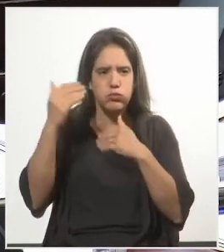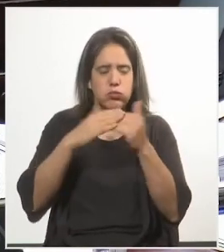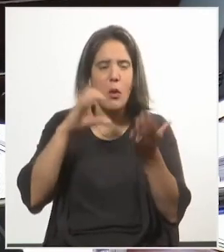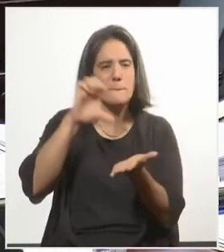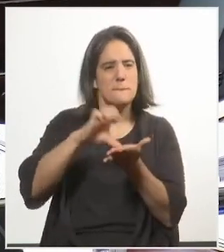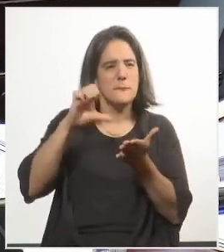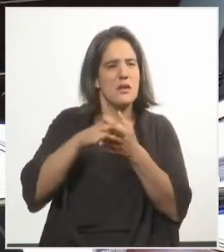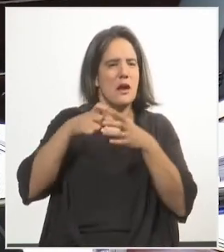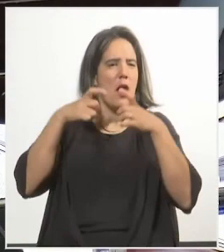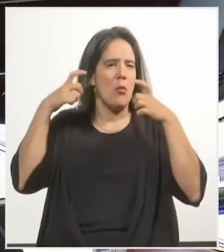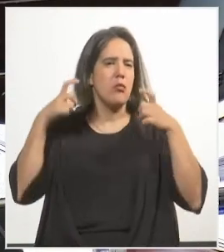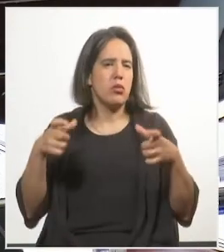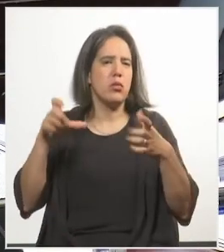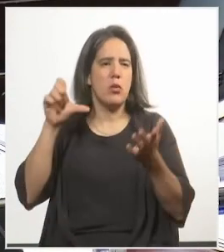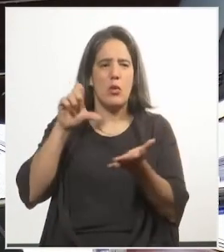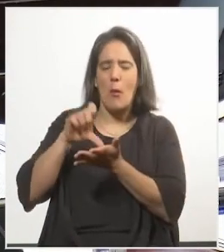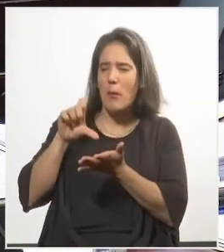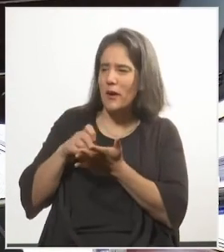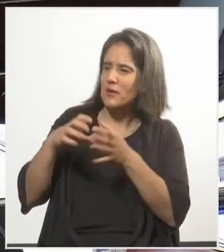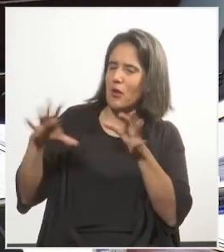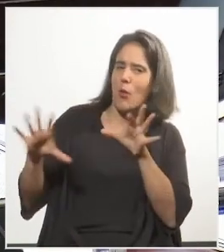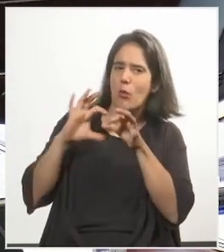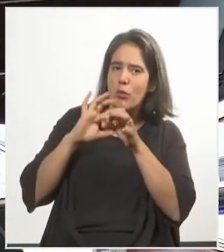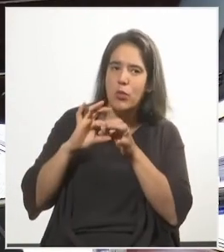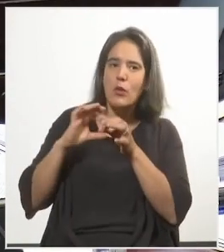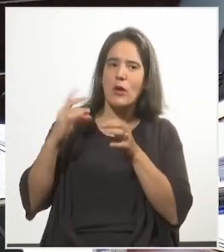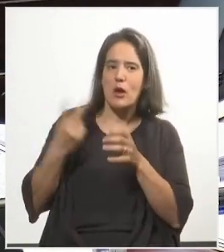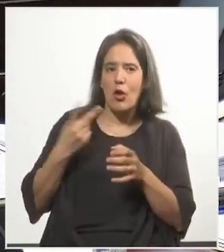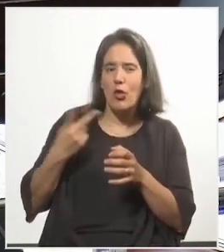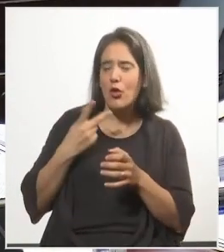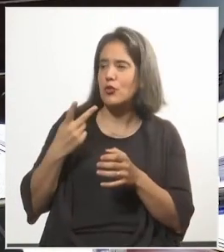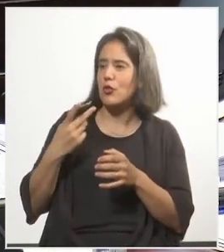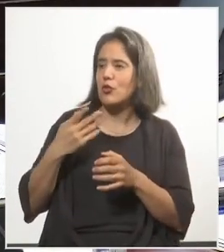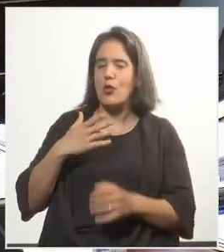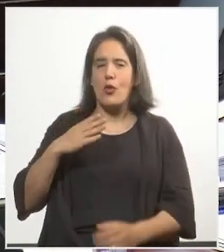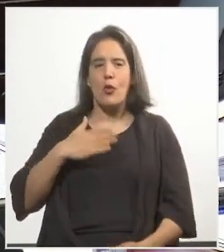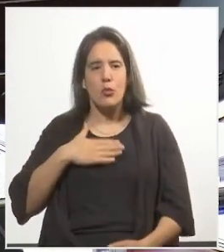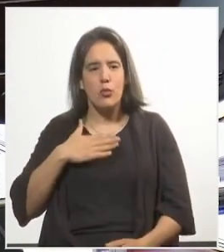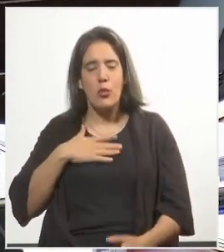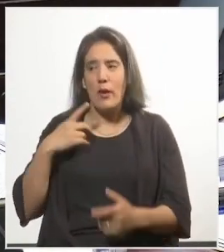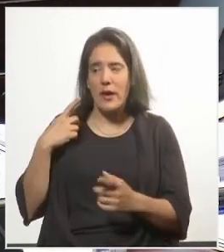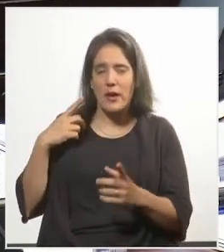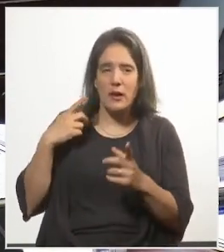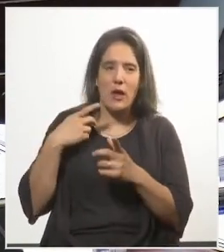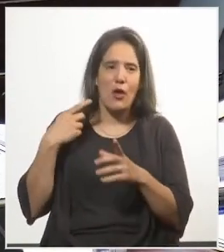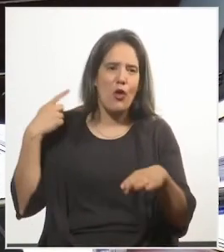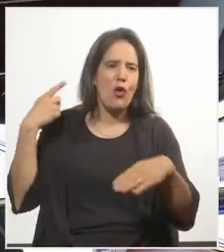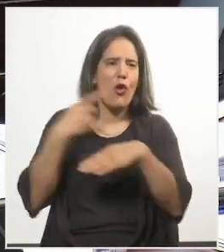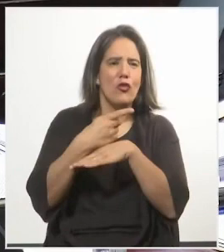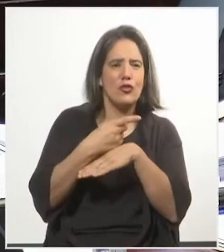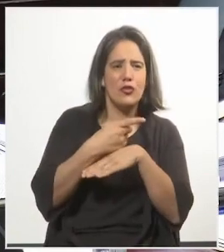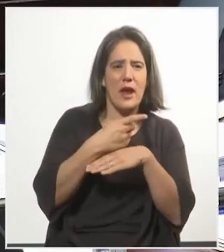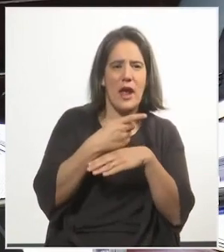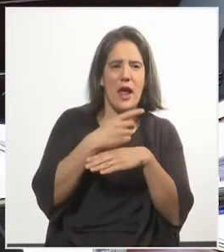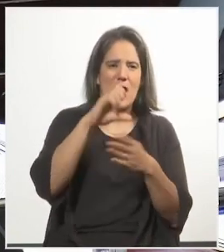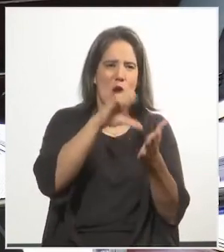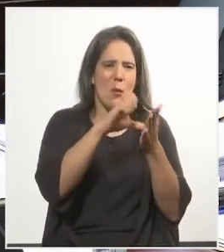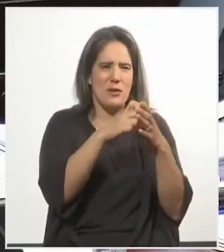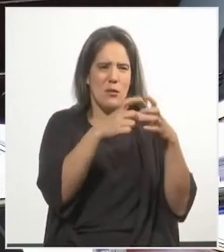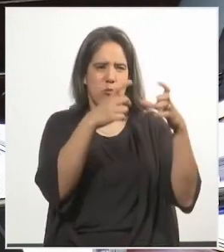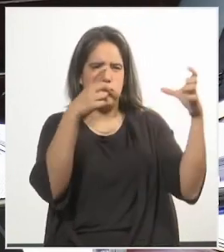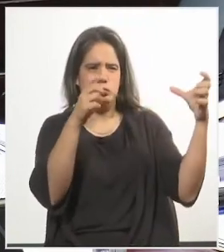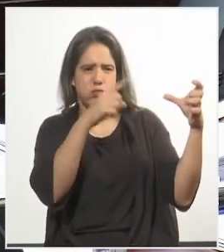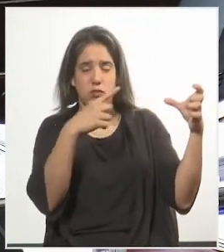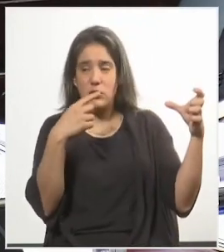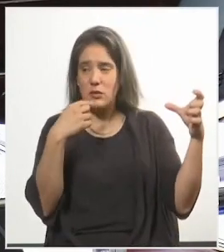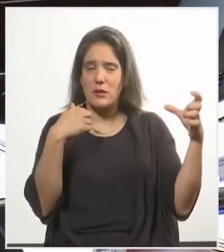patria grande, la defensa de los intereses comunes de Hispanoamérica frente a los imperialismos que en algún momento fueron imperialismos